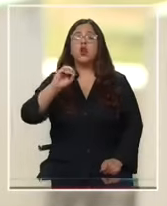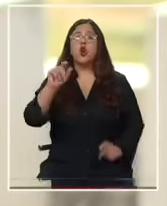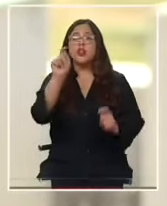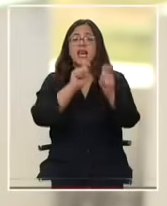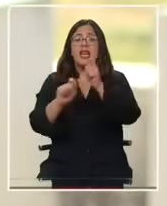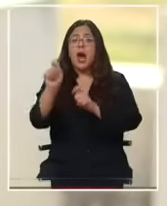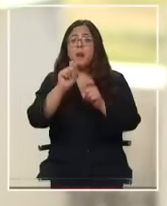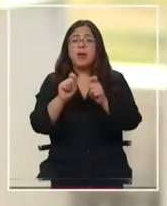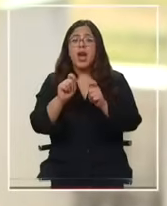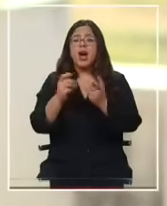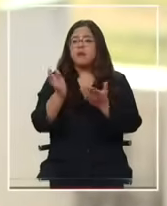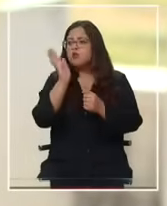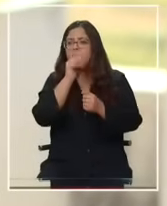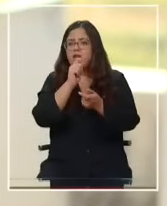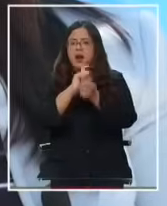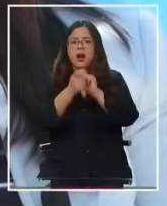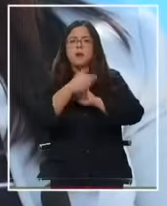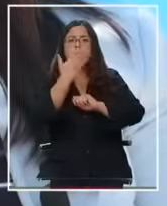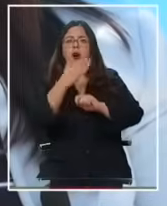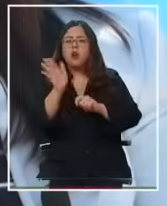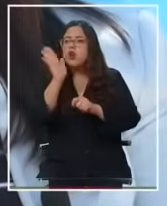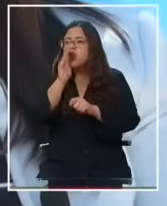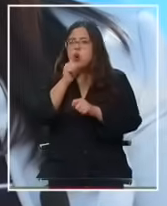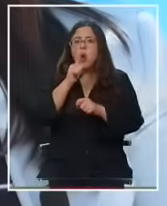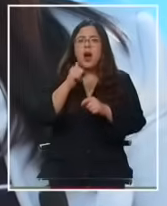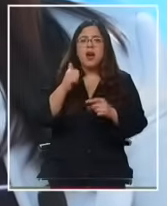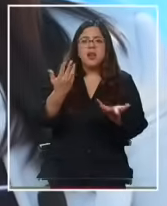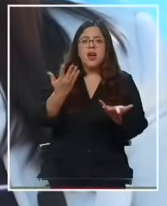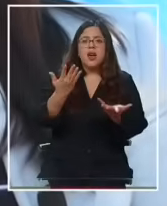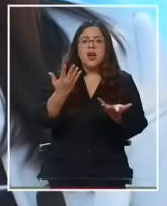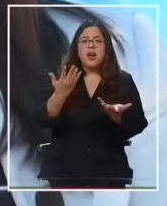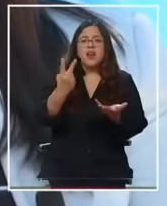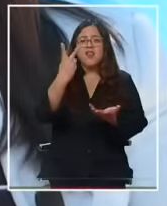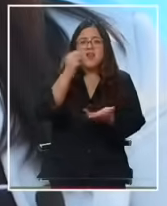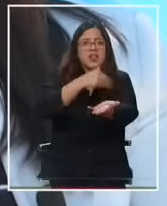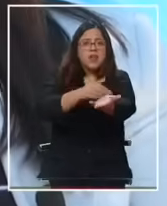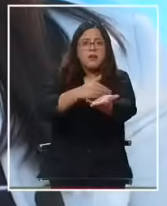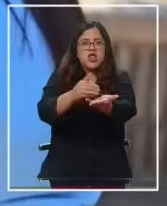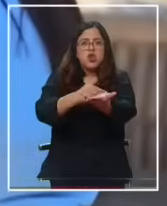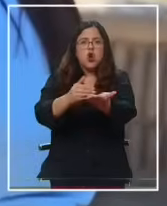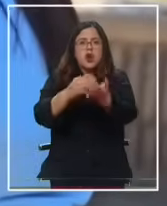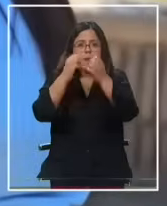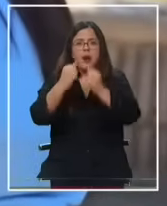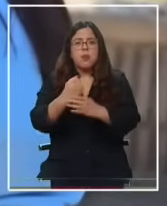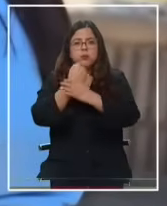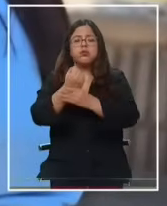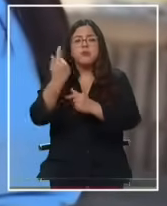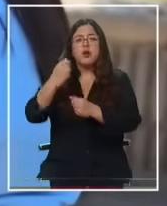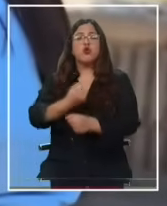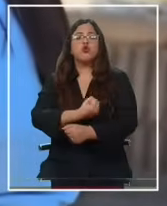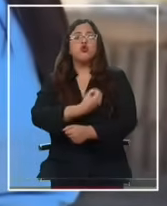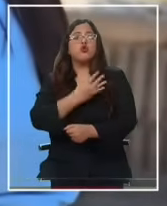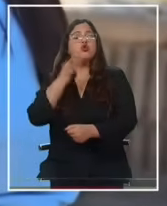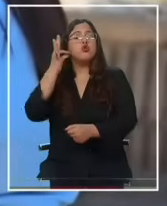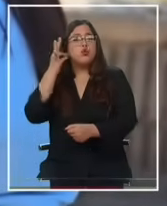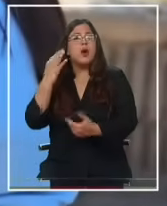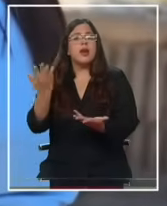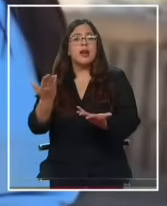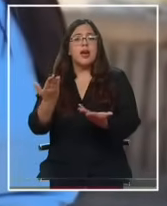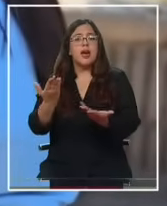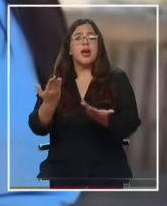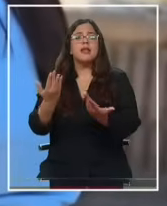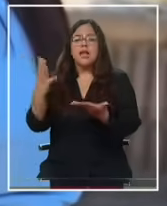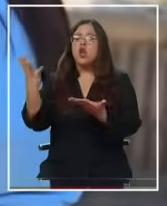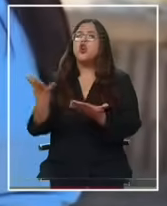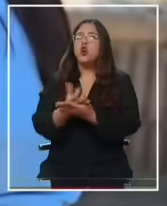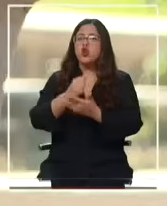casi 120 millones para acceder de manera privada a la inmunoterapia. Fue su suegra la que consiguió que la aceptaran en un estudio